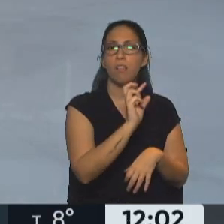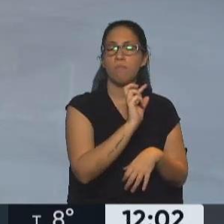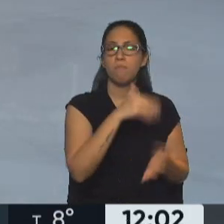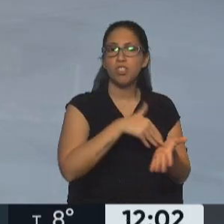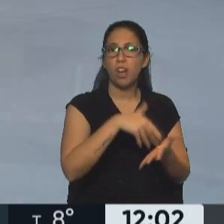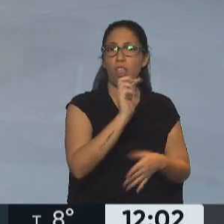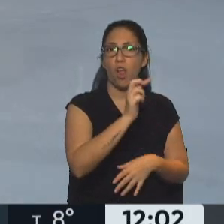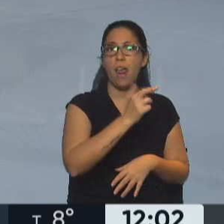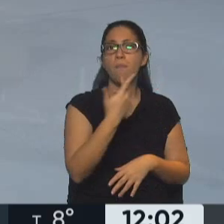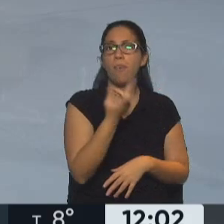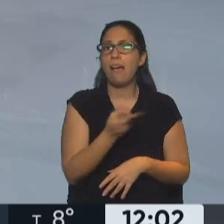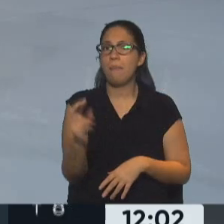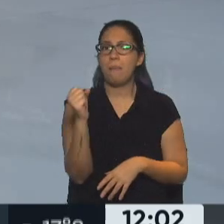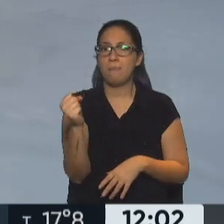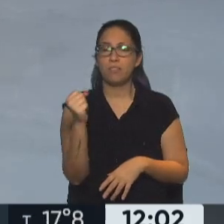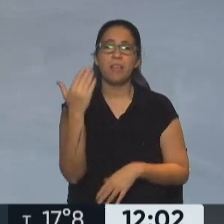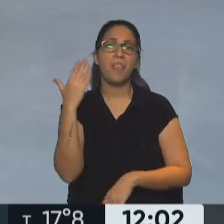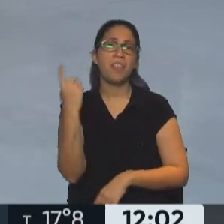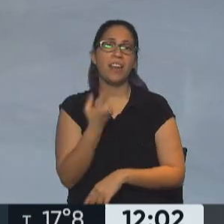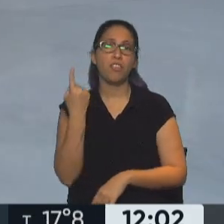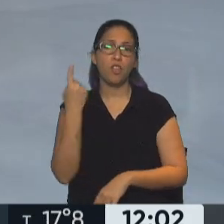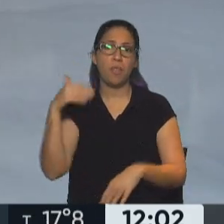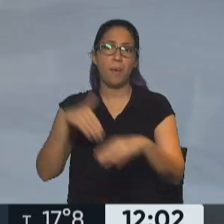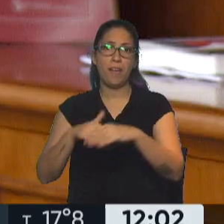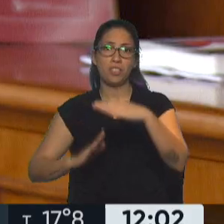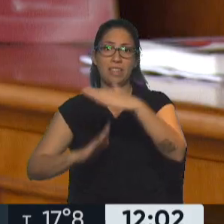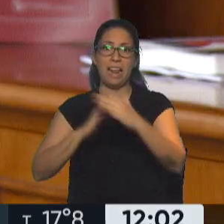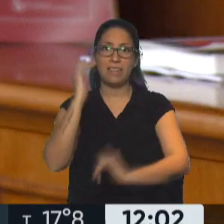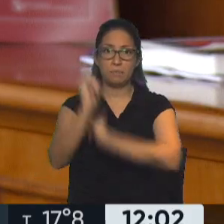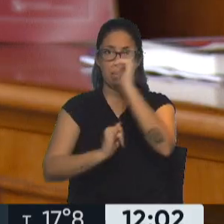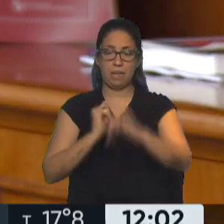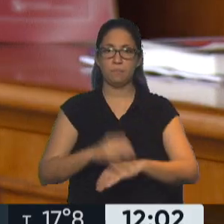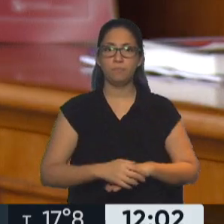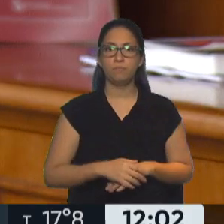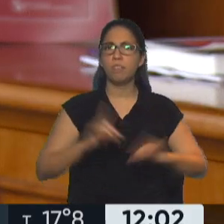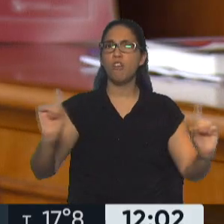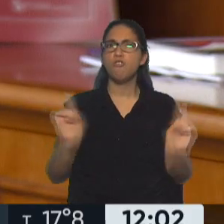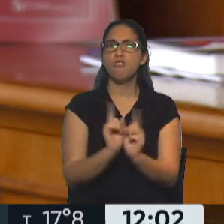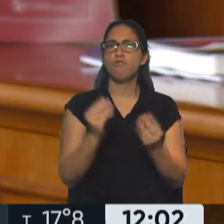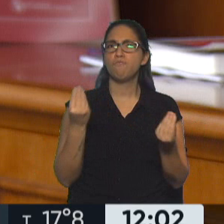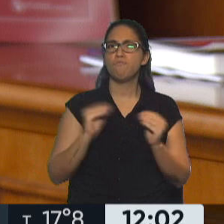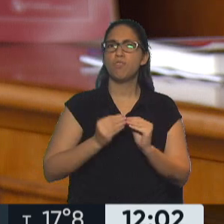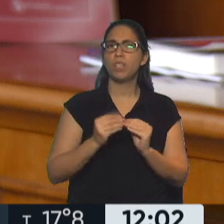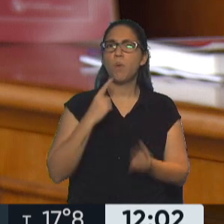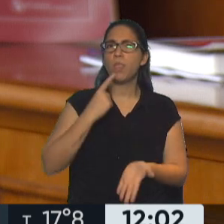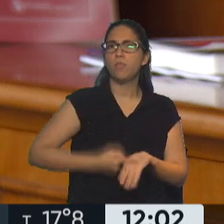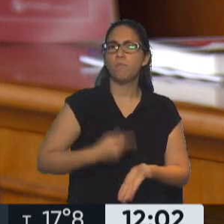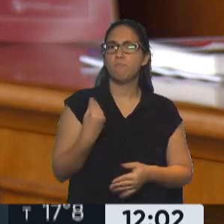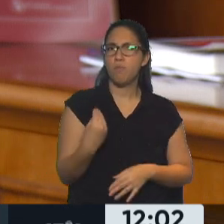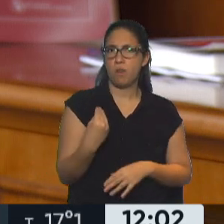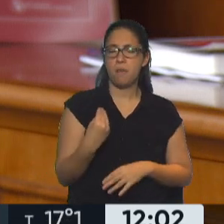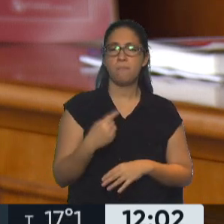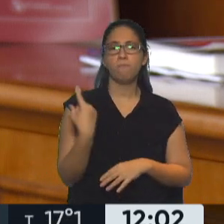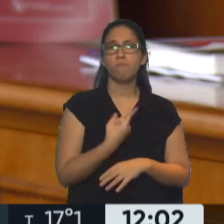hablamos con Agustín Datelis, director del Banco Central, y lo explica de esta manera. Primero, una breve explicación del porqué de la medida. Nosotros lo